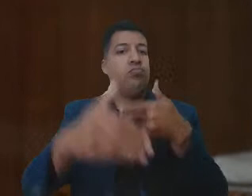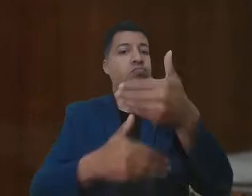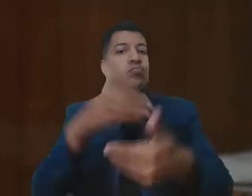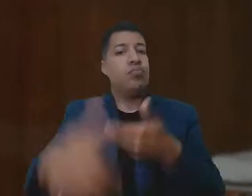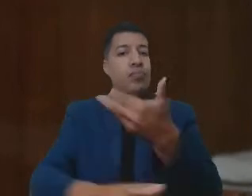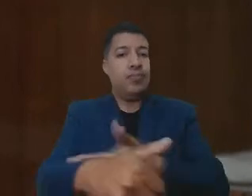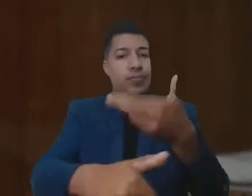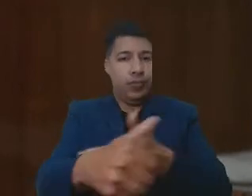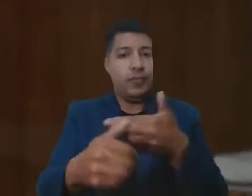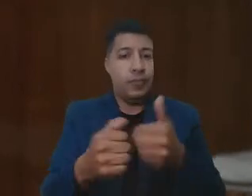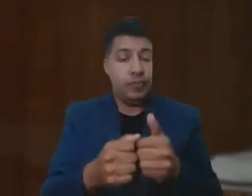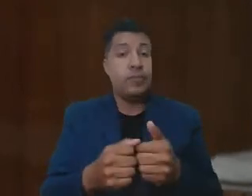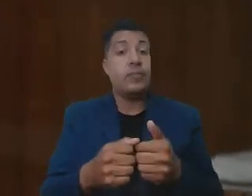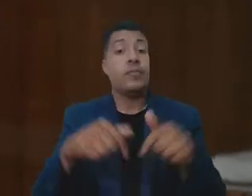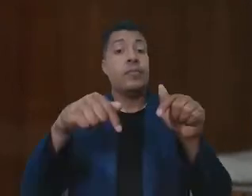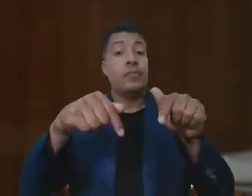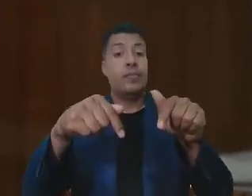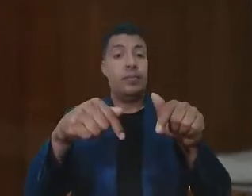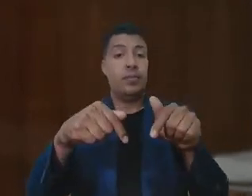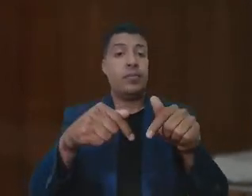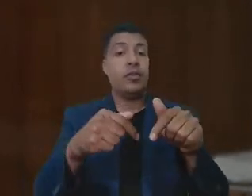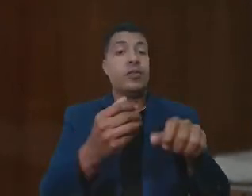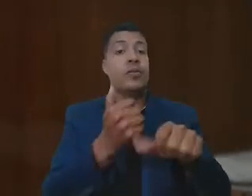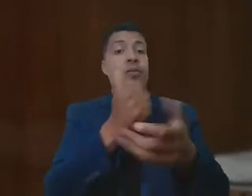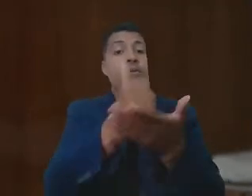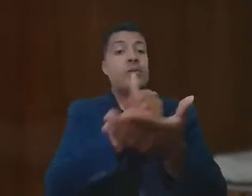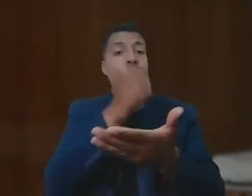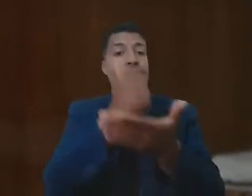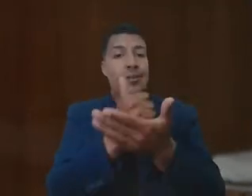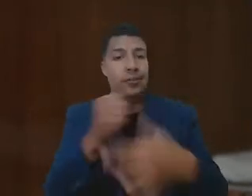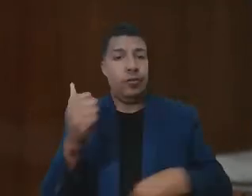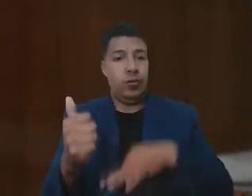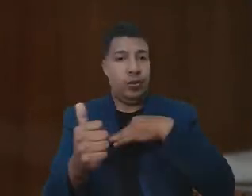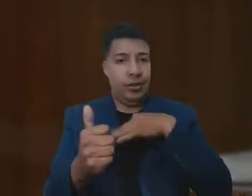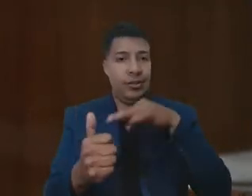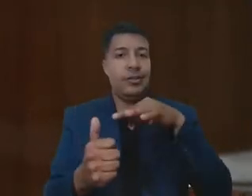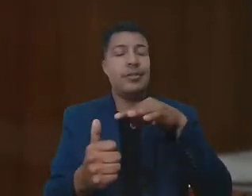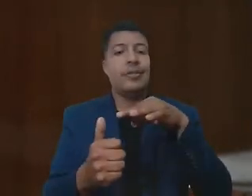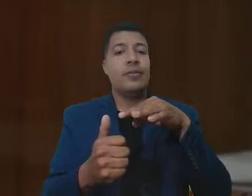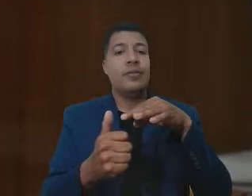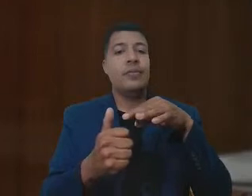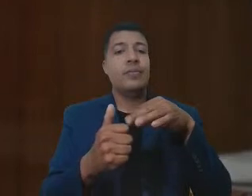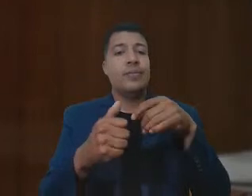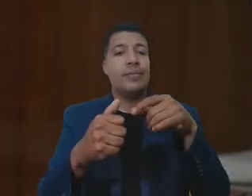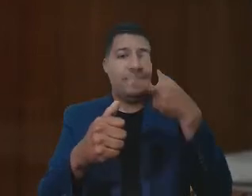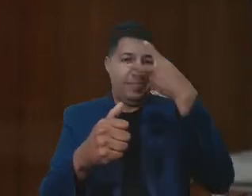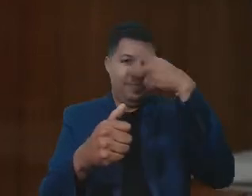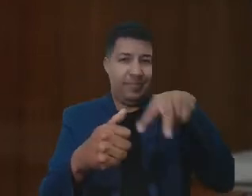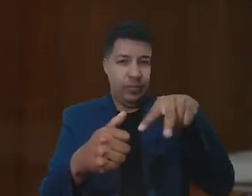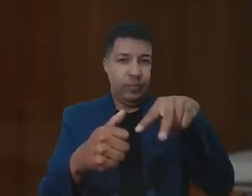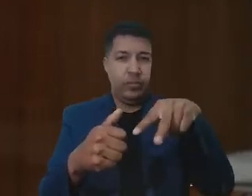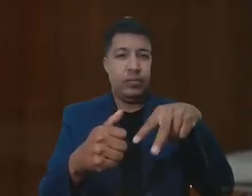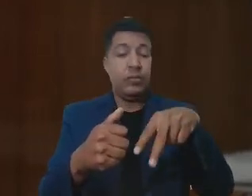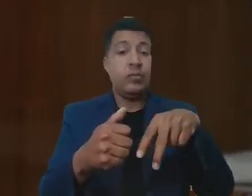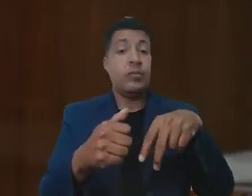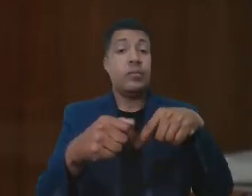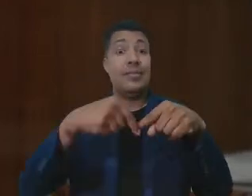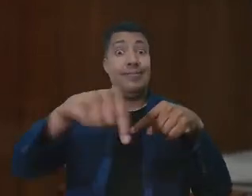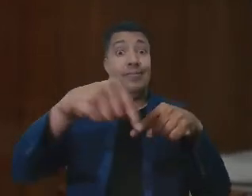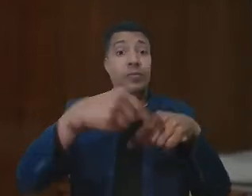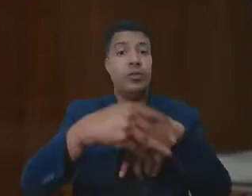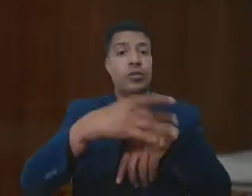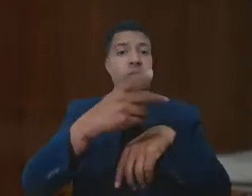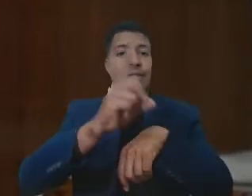en el Palacio del Poder Legislativo en la ciudad de Toluca de Lerdo, capital del Estado de México, a los 14 días del mes de diciembre del